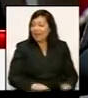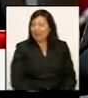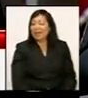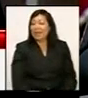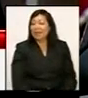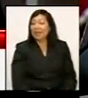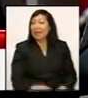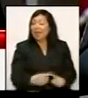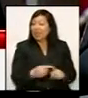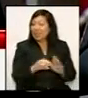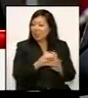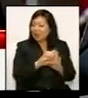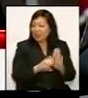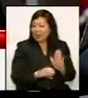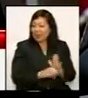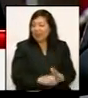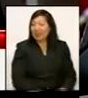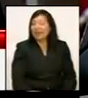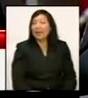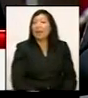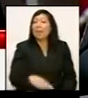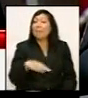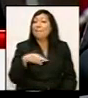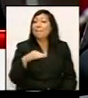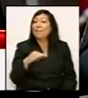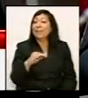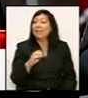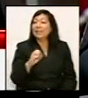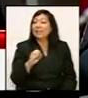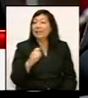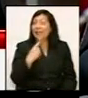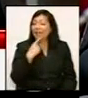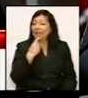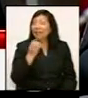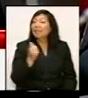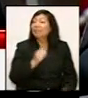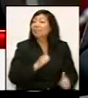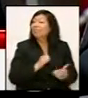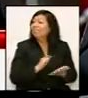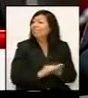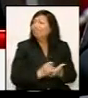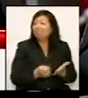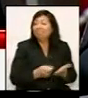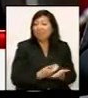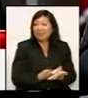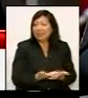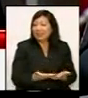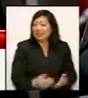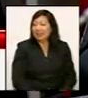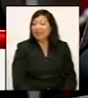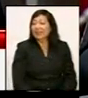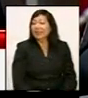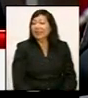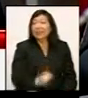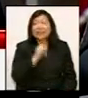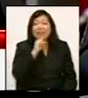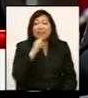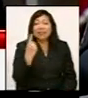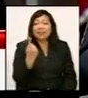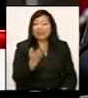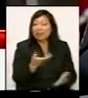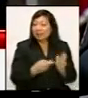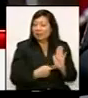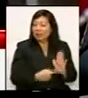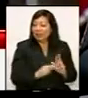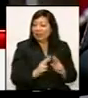del Tribunal Constitucional, del doctor Mesía, y eso está acreditado que es su firma y que también, como lo ha verificado el secretario general, estuvo